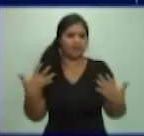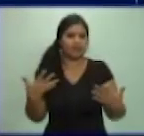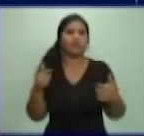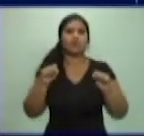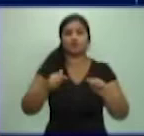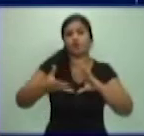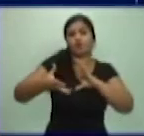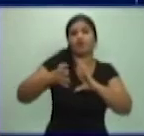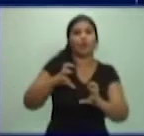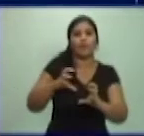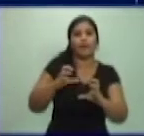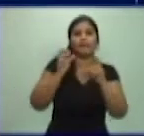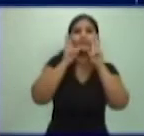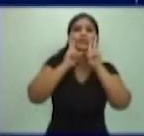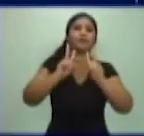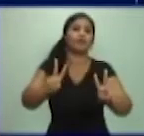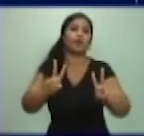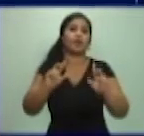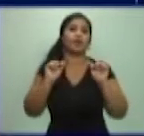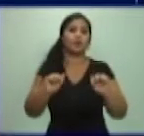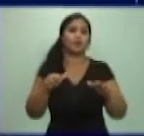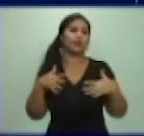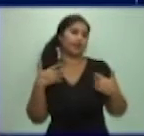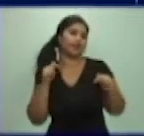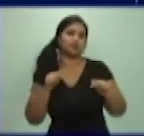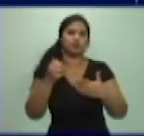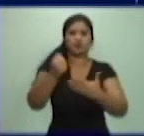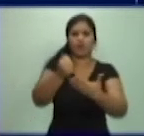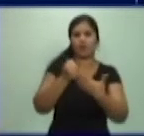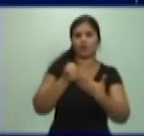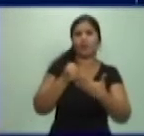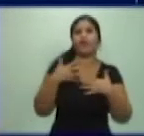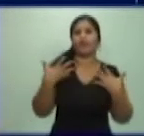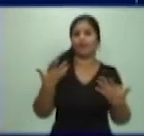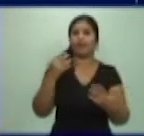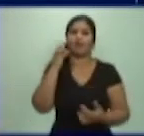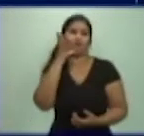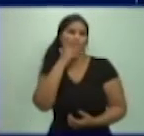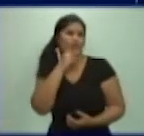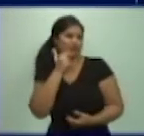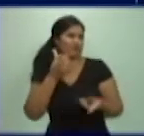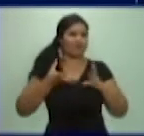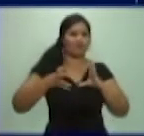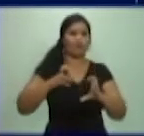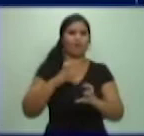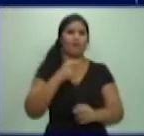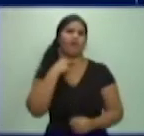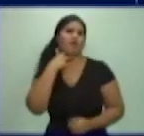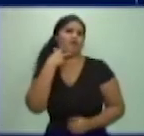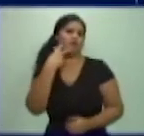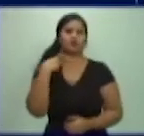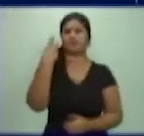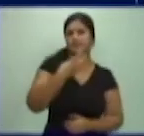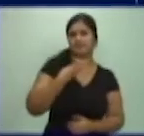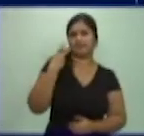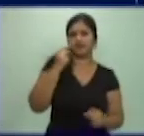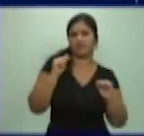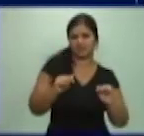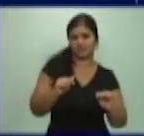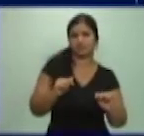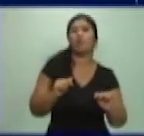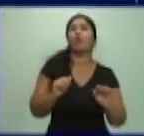vida, porque realmente incluso nos hace hasta vernos más bellos cuando nos expresamos correctamente. La gramática, que es un componente importante,